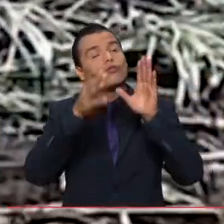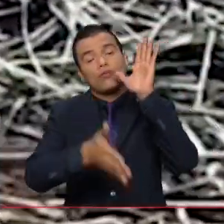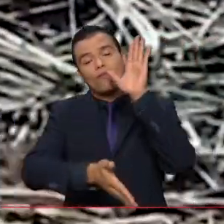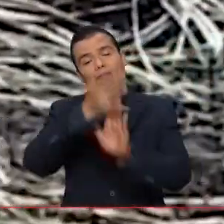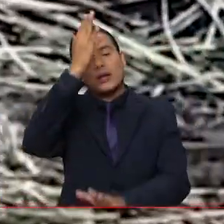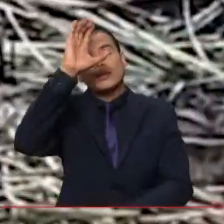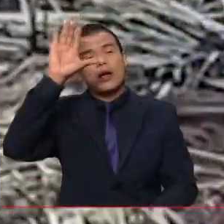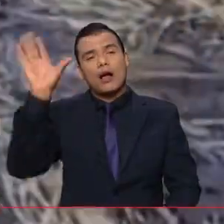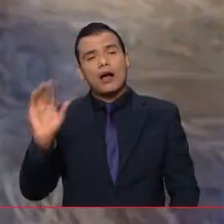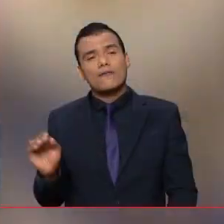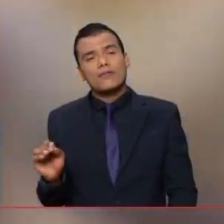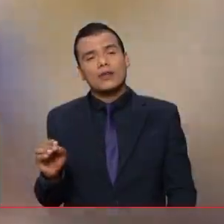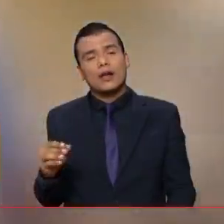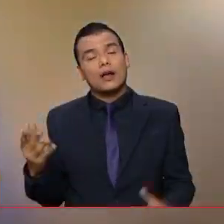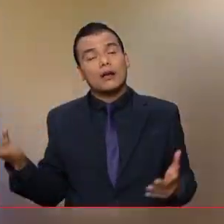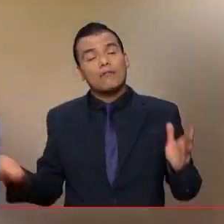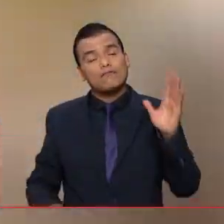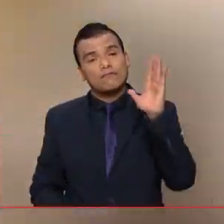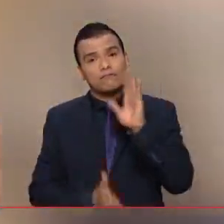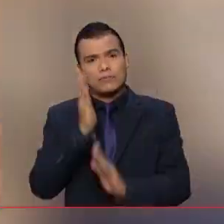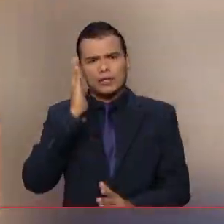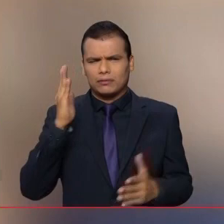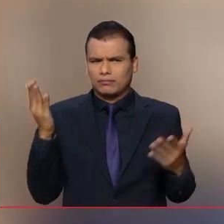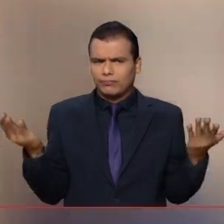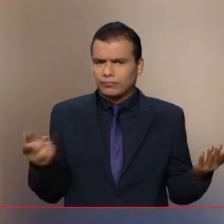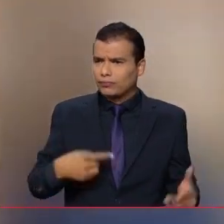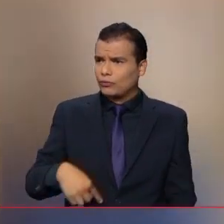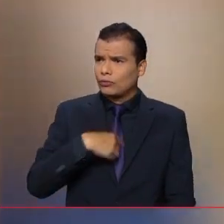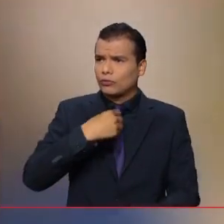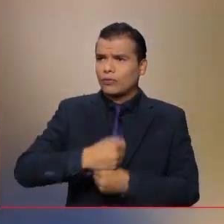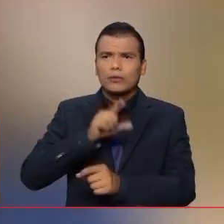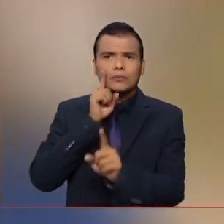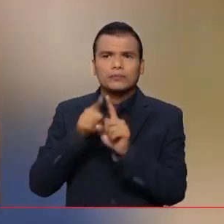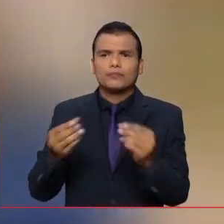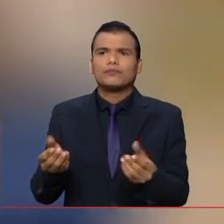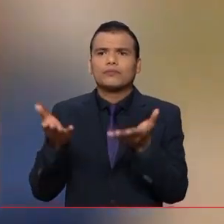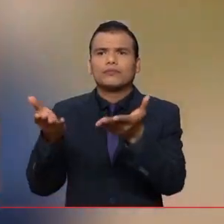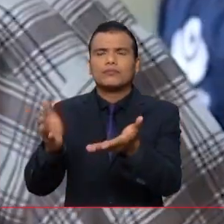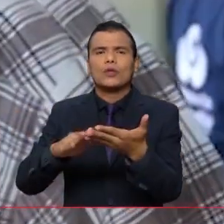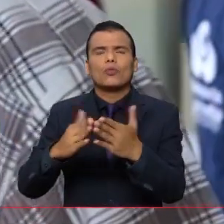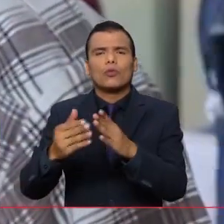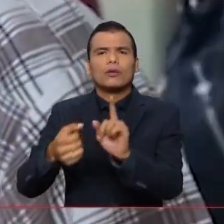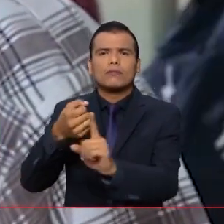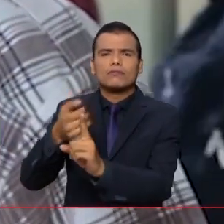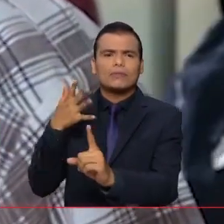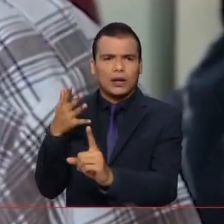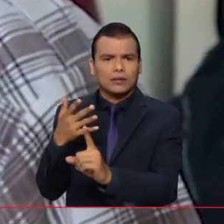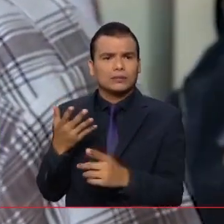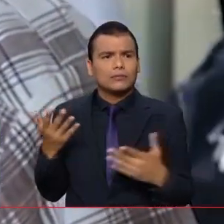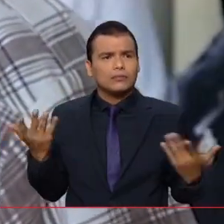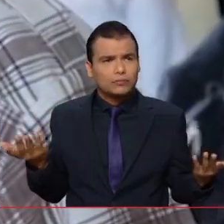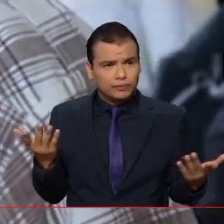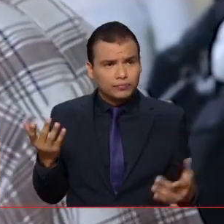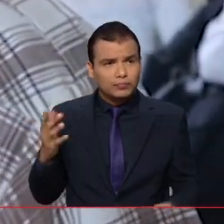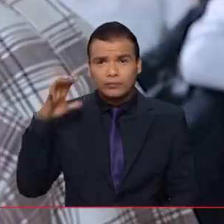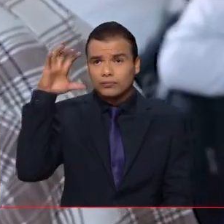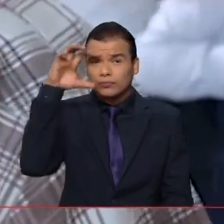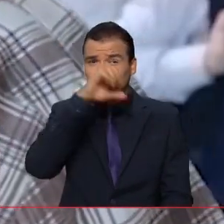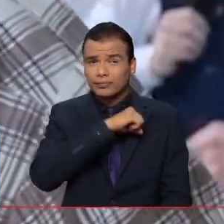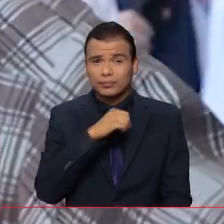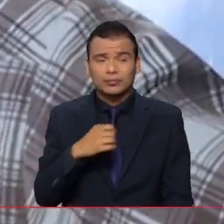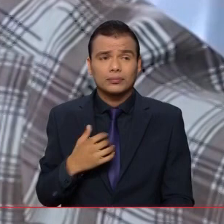estamos confinados porque de 3 carreteras que tenemos al servicio de la comunidad, solo estamos en poder de una sola. Un